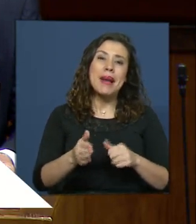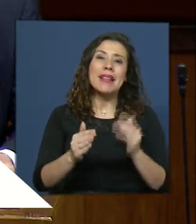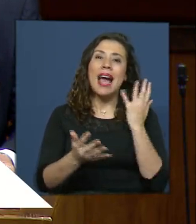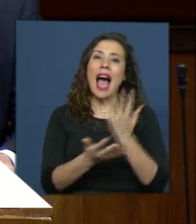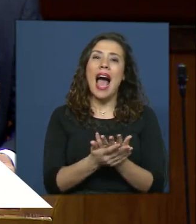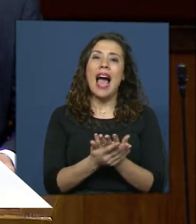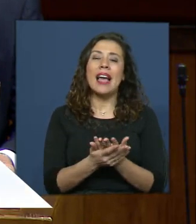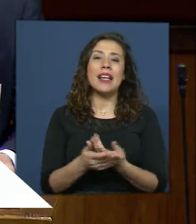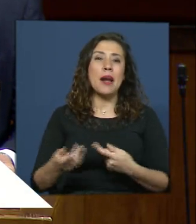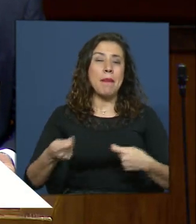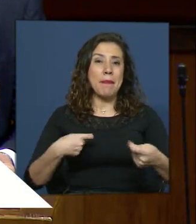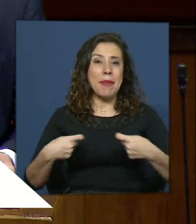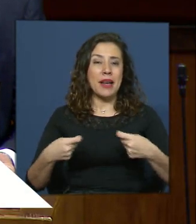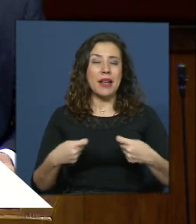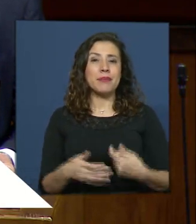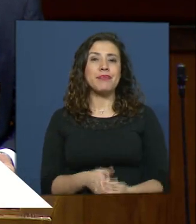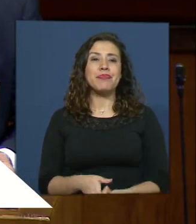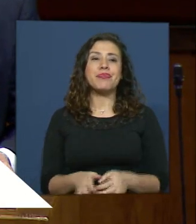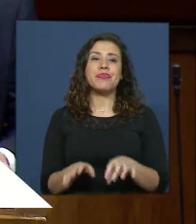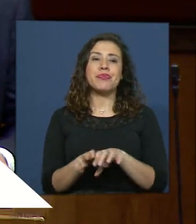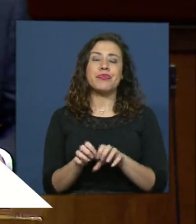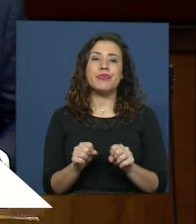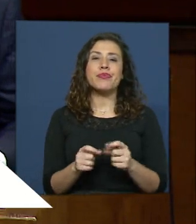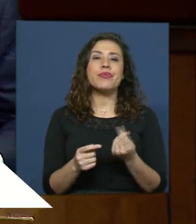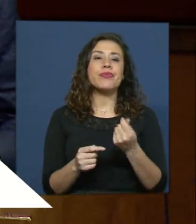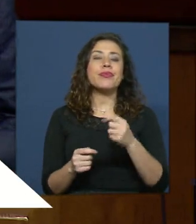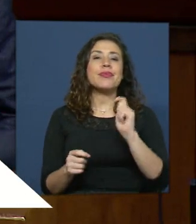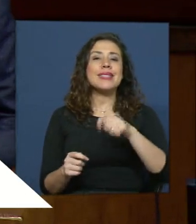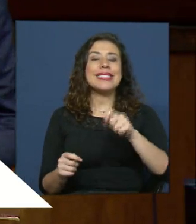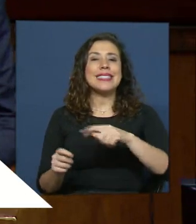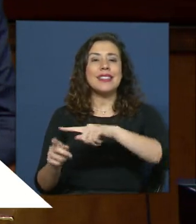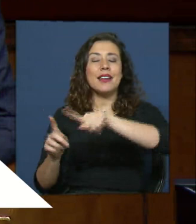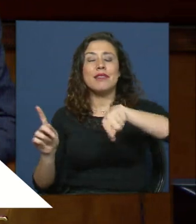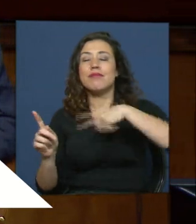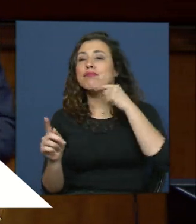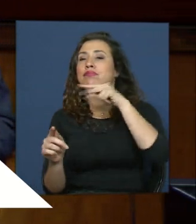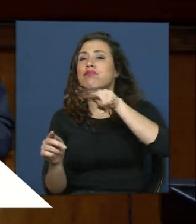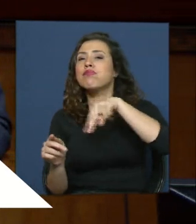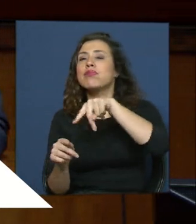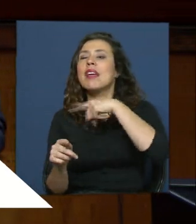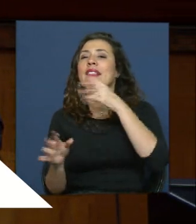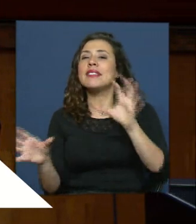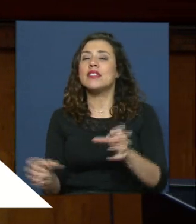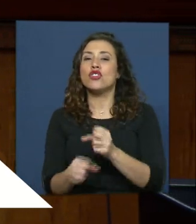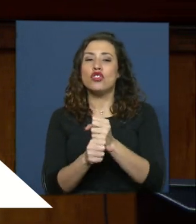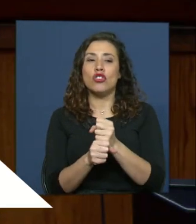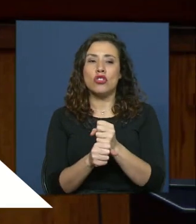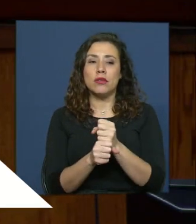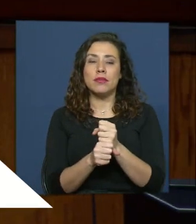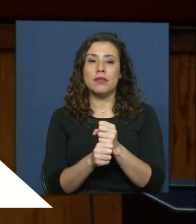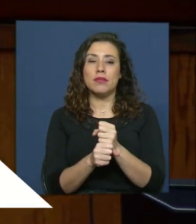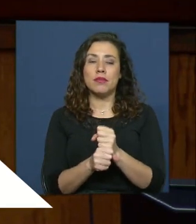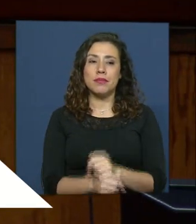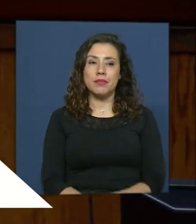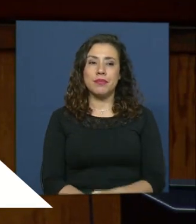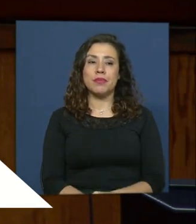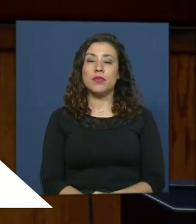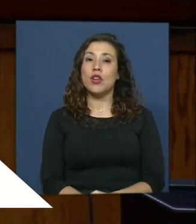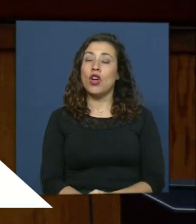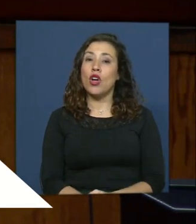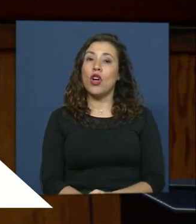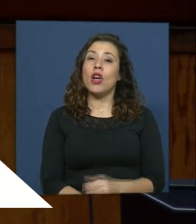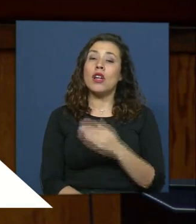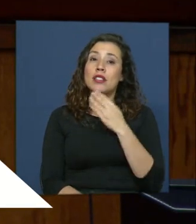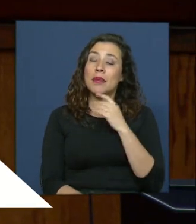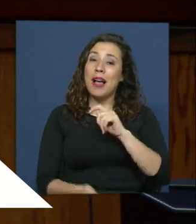prevalecen en el mercado, de acuerdo a una tasación que entregue el sostenedor. Se exime, además,